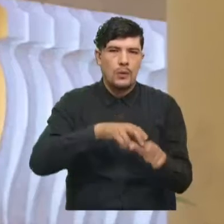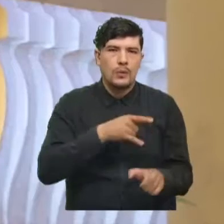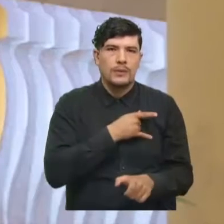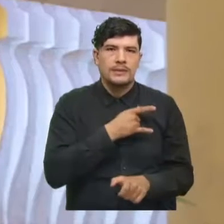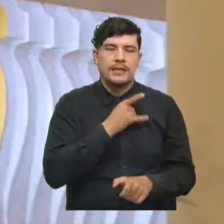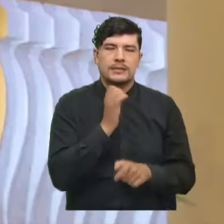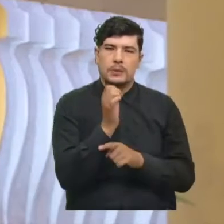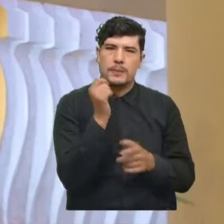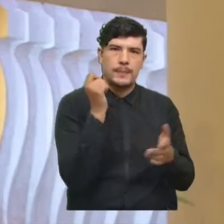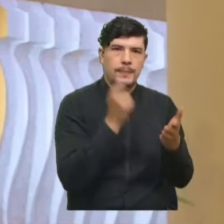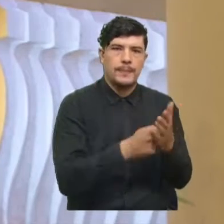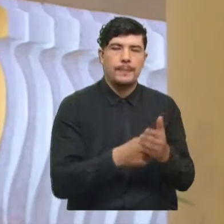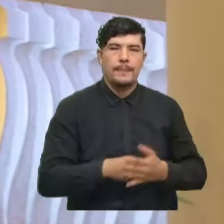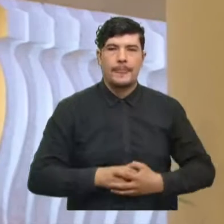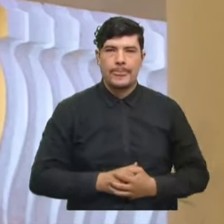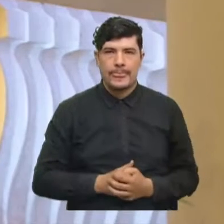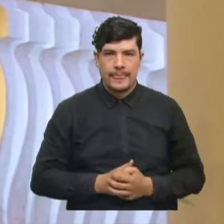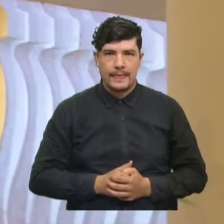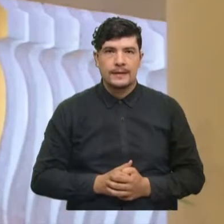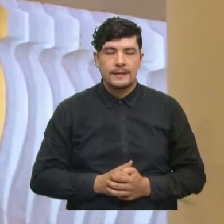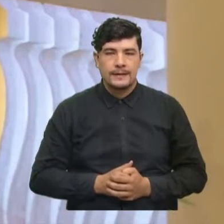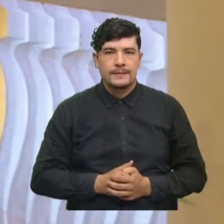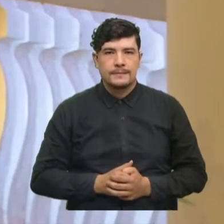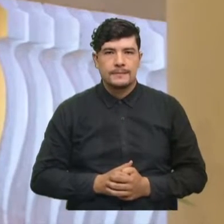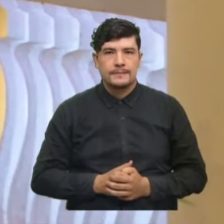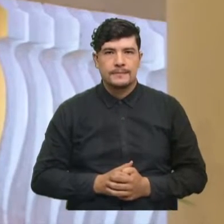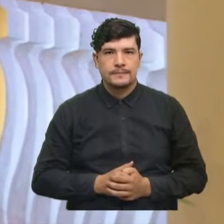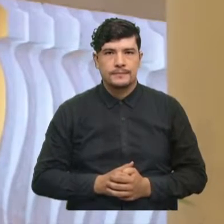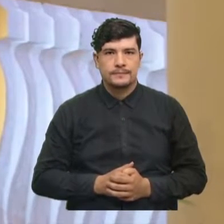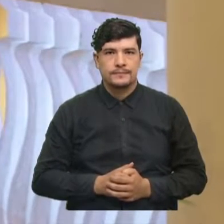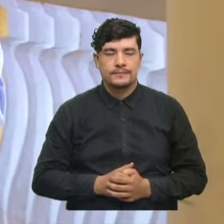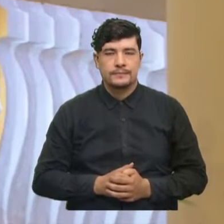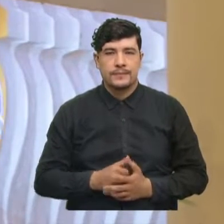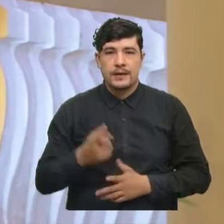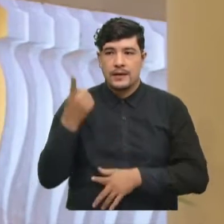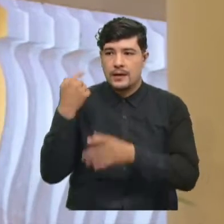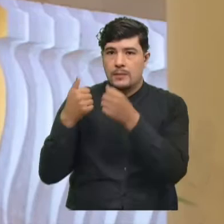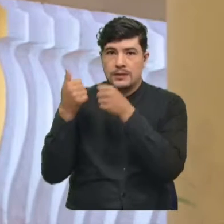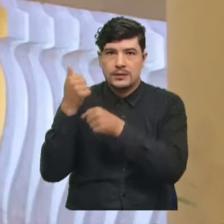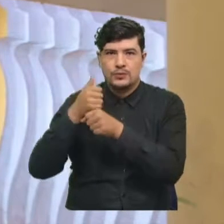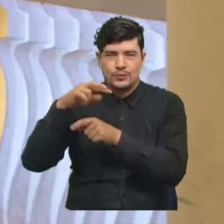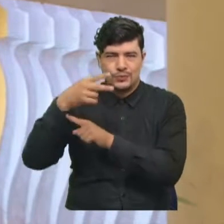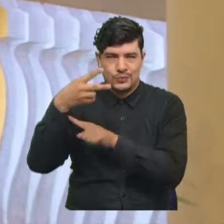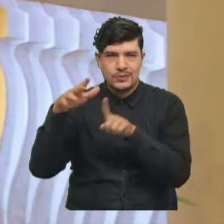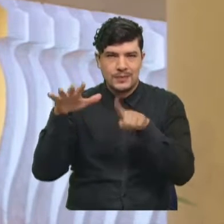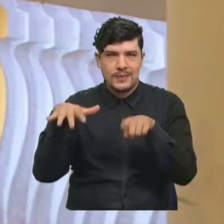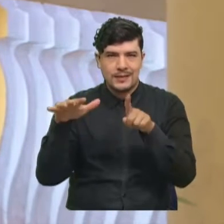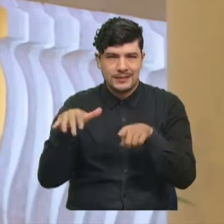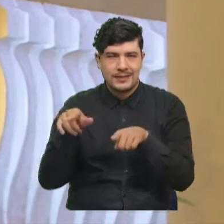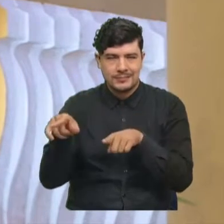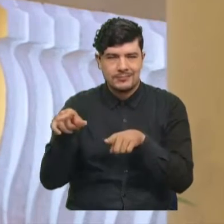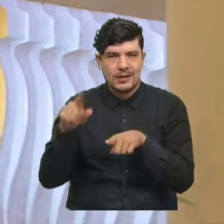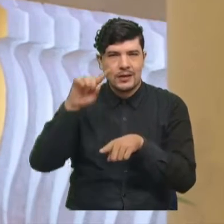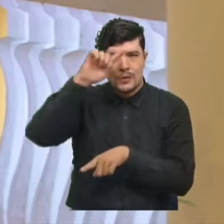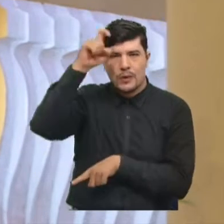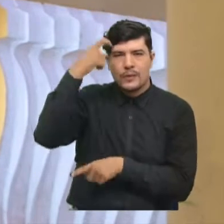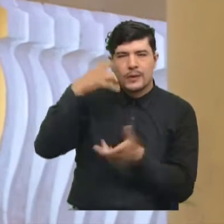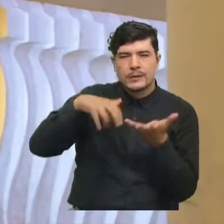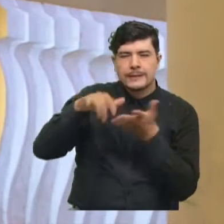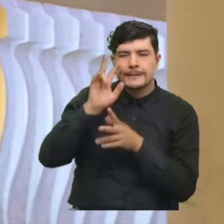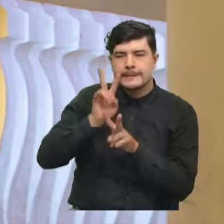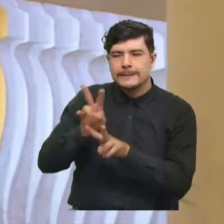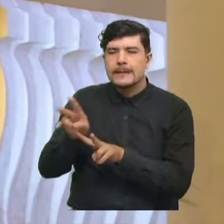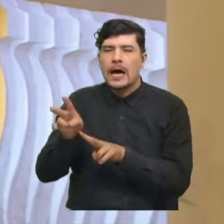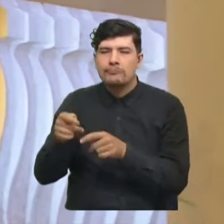luego nuestro gobierno desde el año pasado desde el segundo semestre 2020 garantizamos esas inversiones para